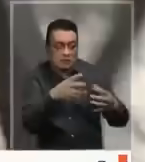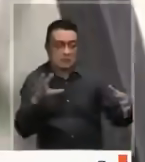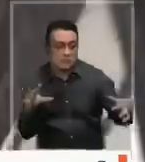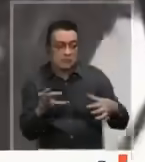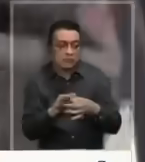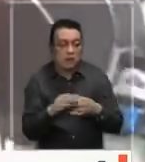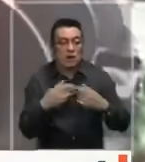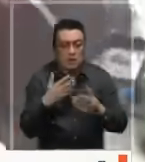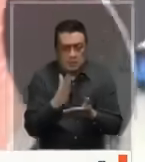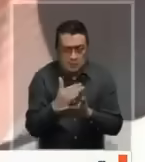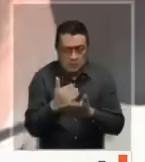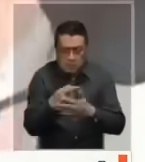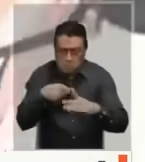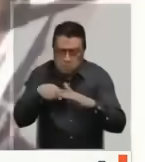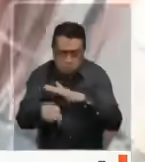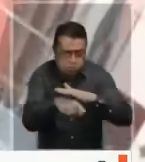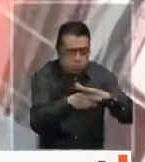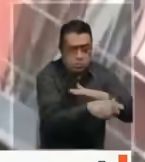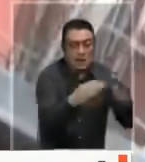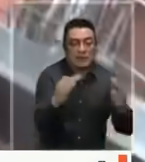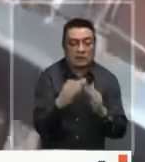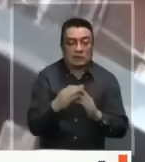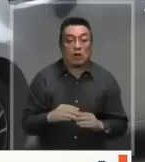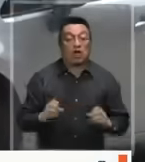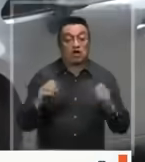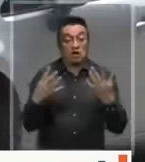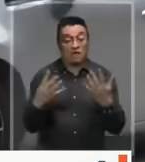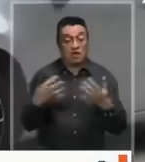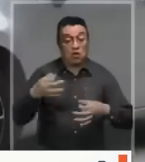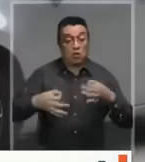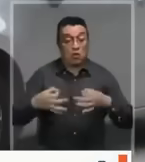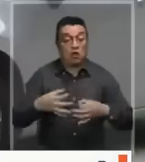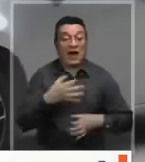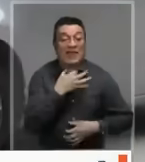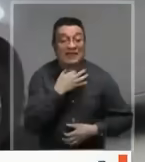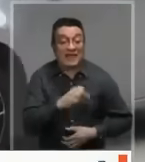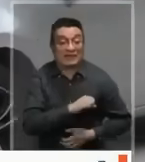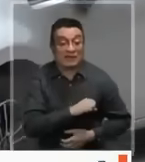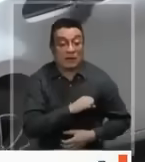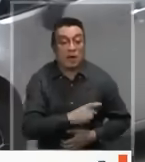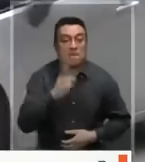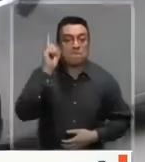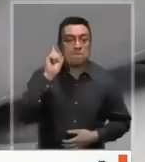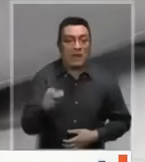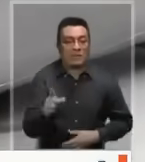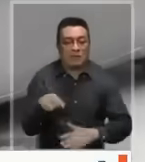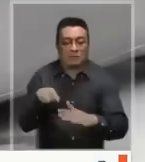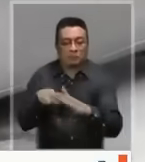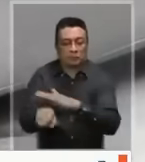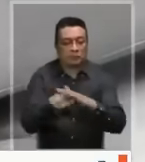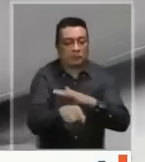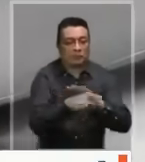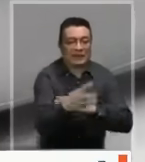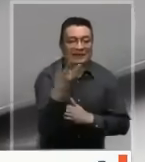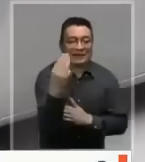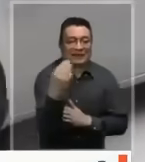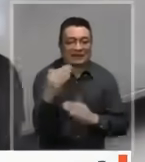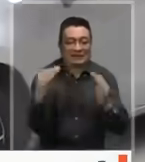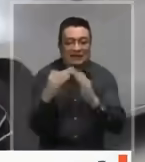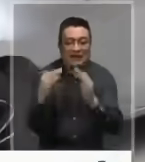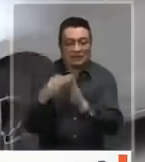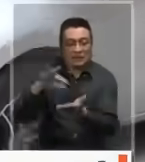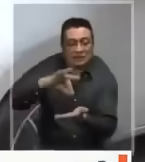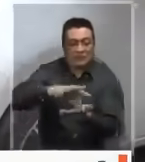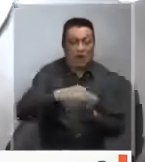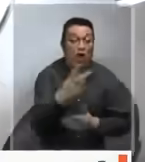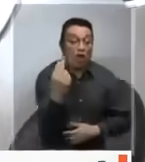un planificado operativo. El 9º Juzgado de Garantía de Santiago otorgó órdenes de entrada y registro para 13 domicilios, 12